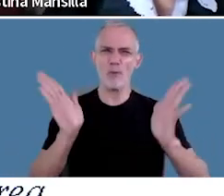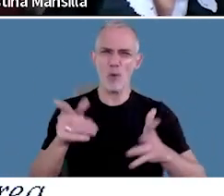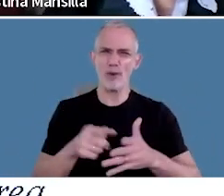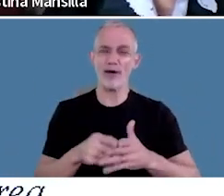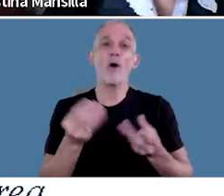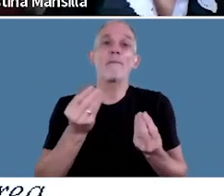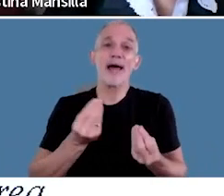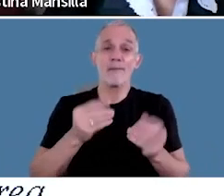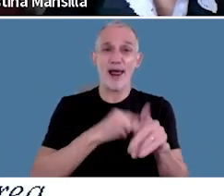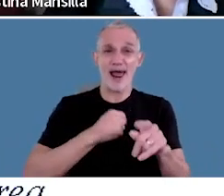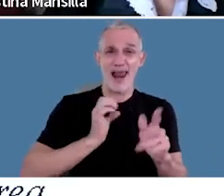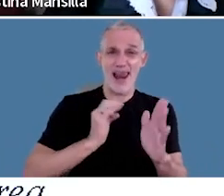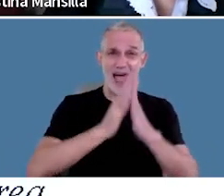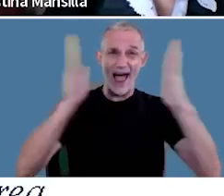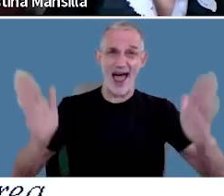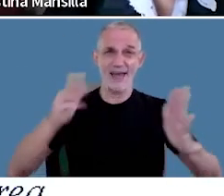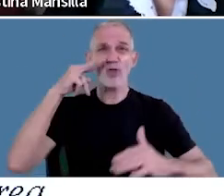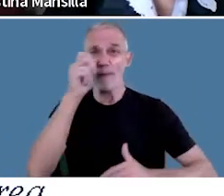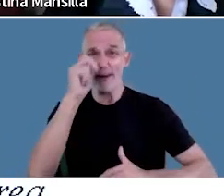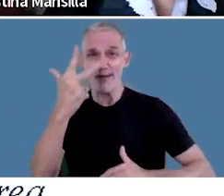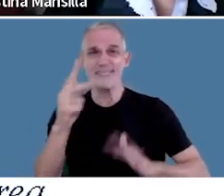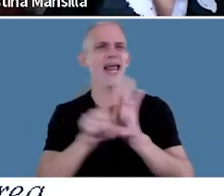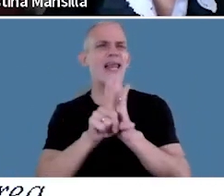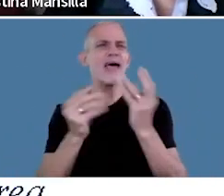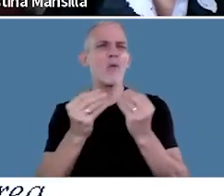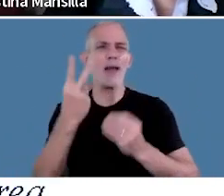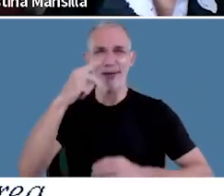el ejercicio 2023 es la Ley